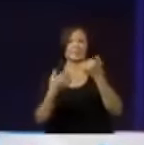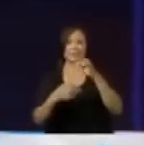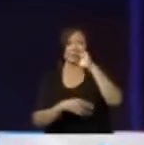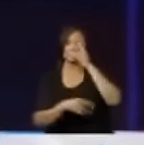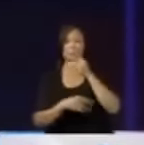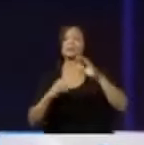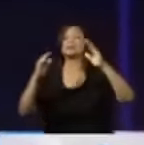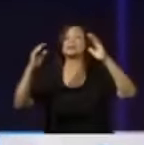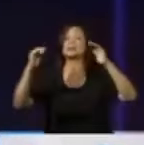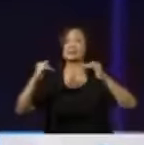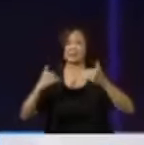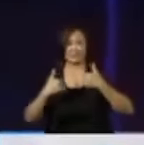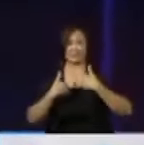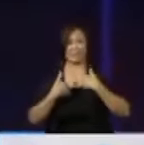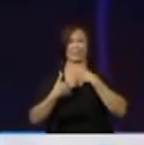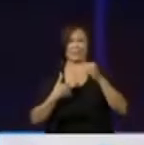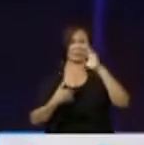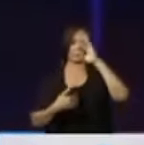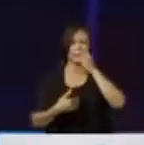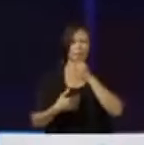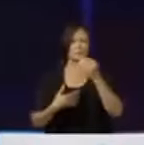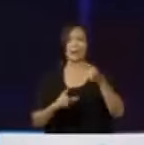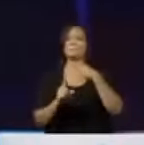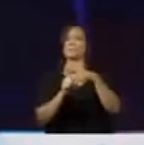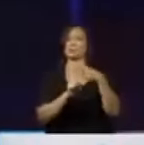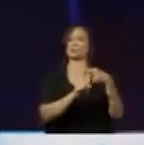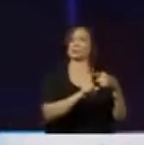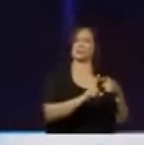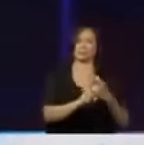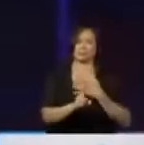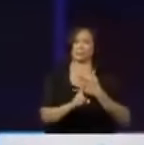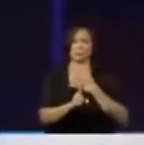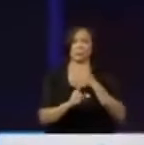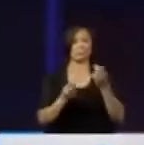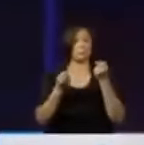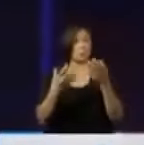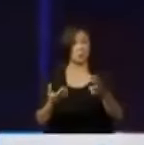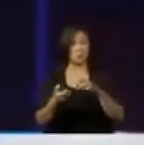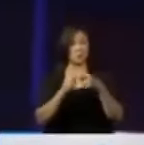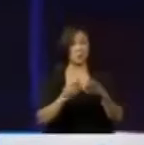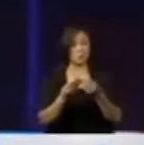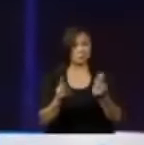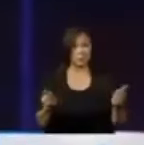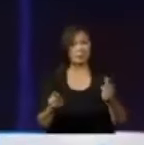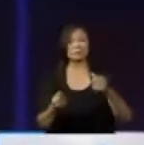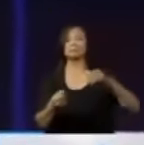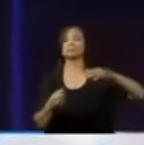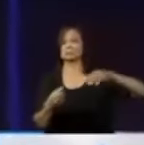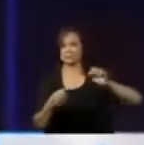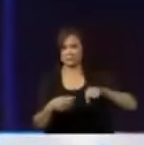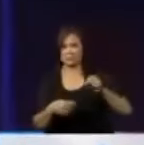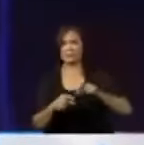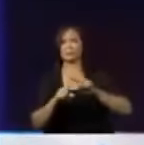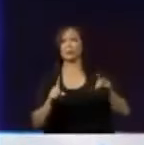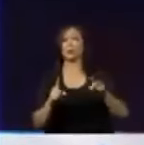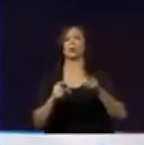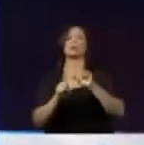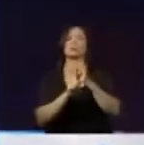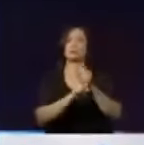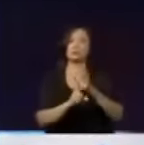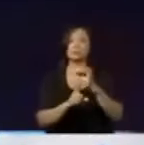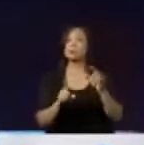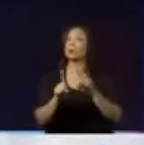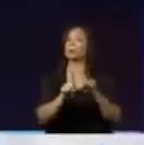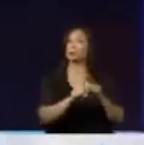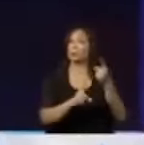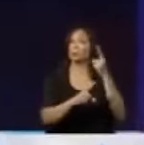hoy tiene esperanza. El país hoy está optimista. Que hay muchos problemas que resolver, sí, pero hemos atendido la crisis,